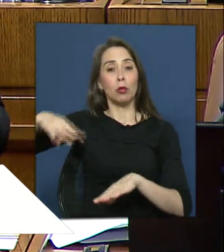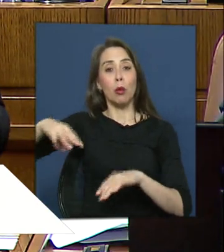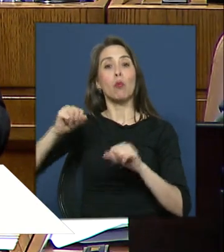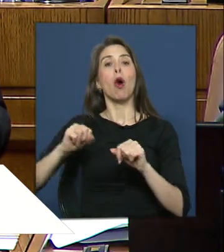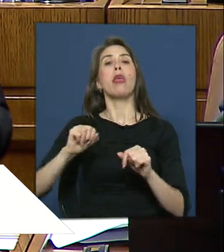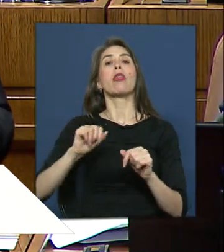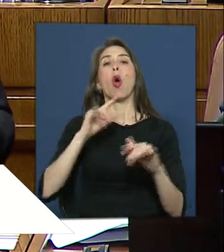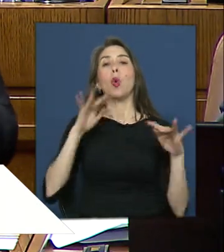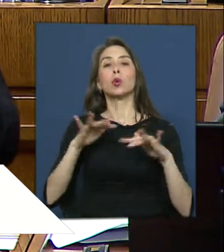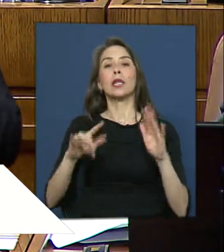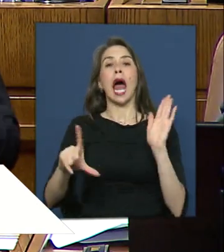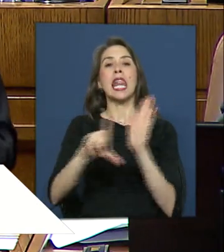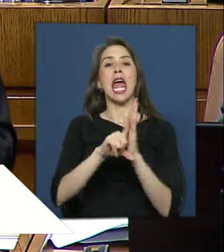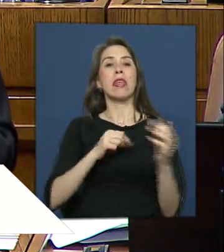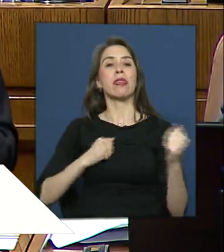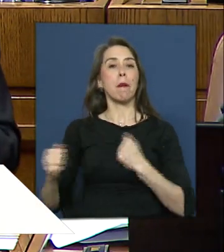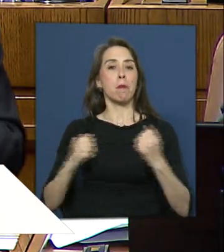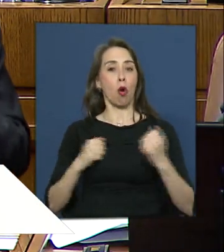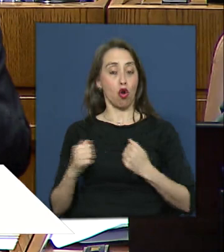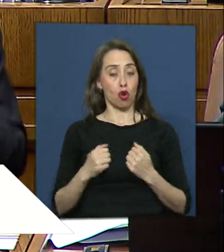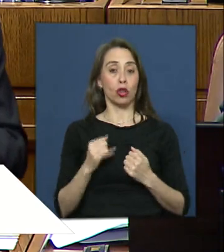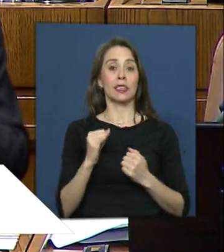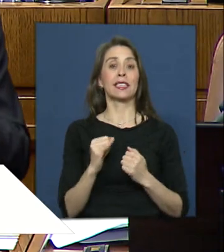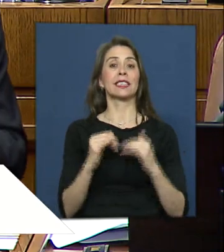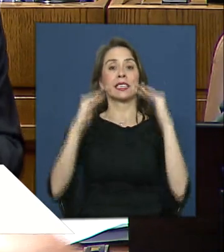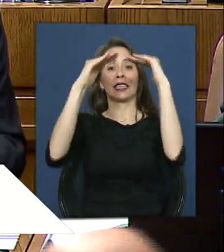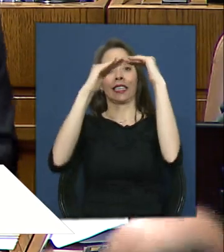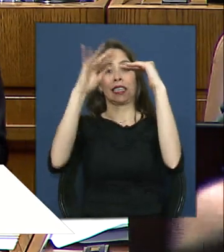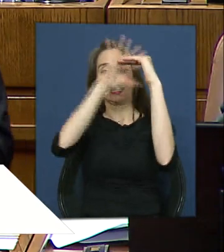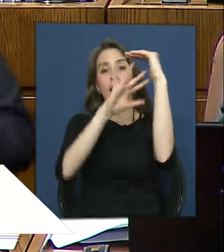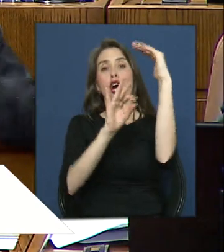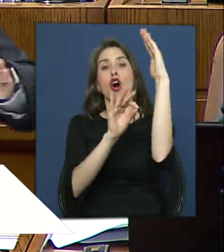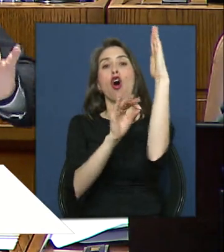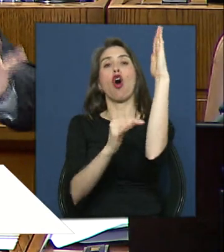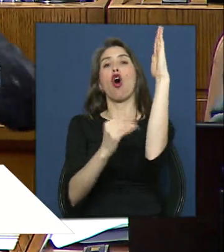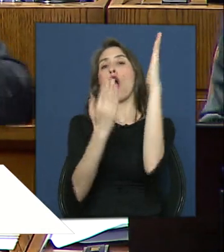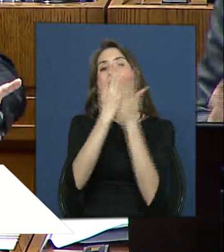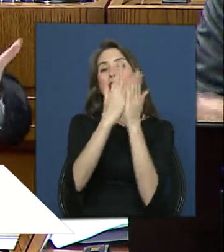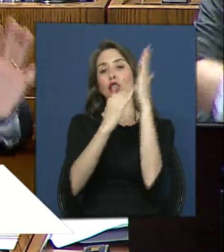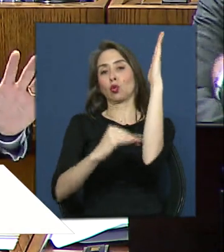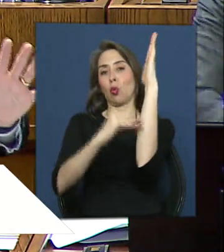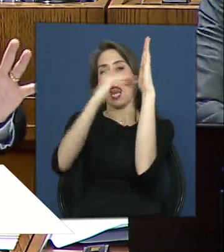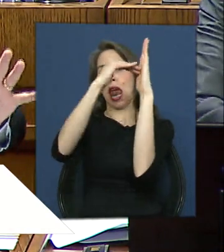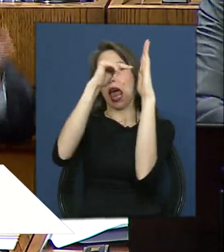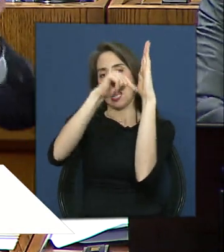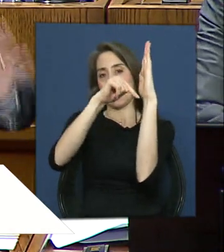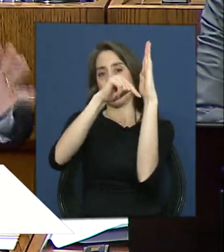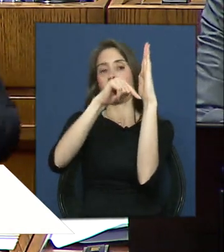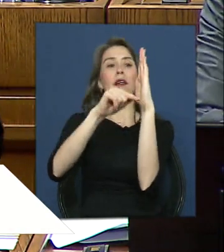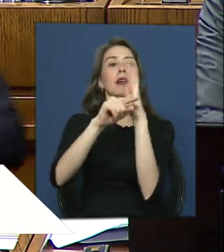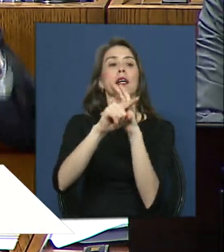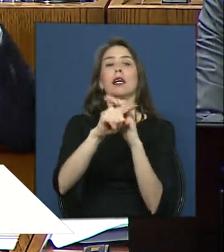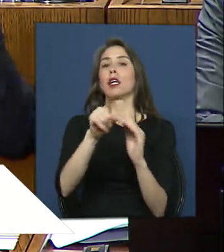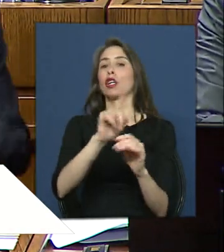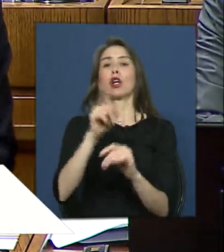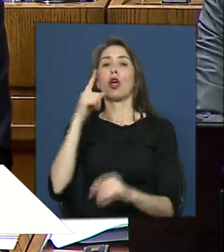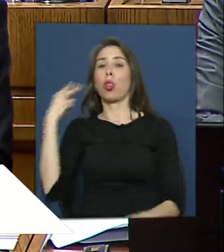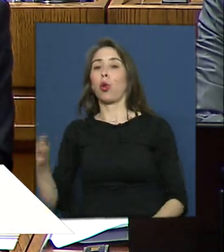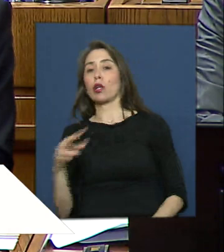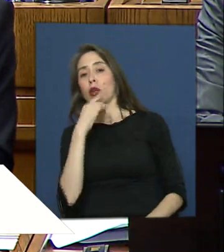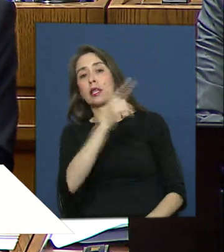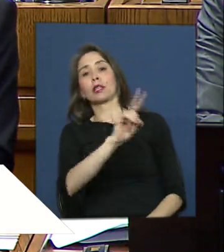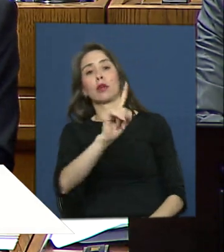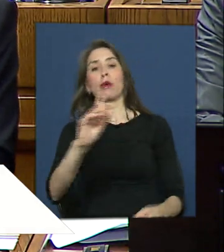permite que si el edificio actual, el dueño del edificio actual le dice, mire, ¿sabe qué? Yo no quiero que usted siga acá porque voy a demoler eso y voy a hacer un